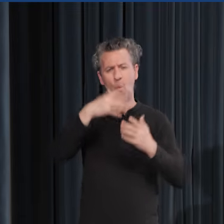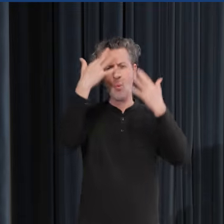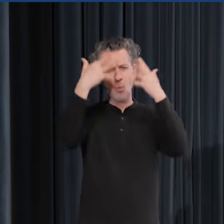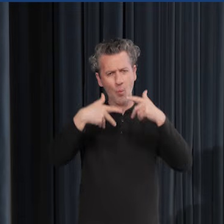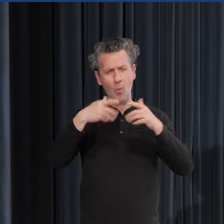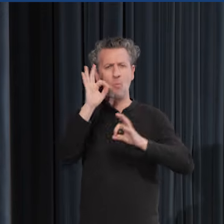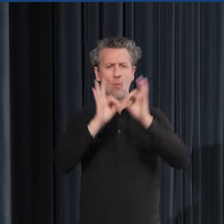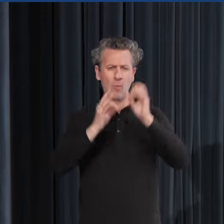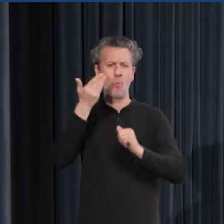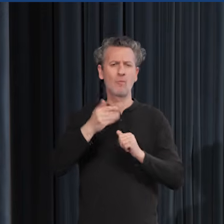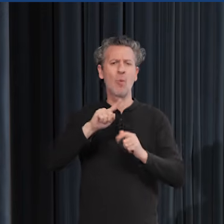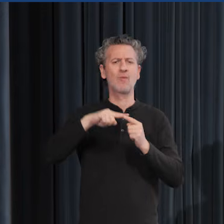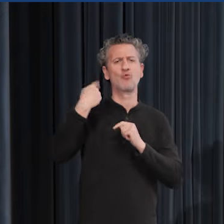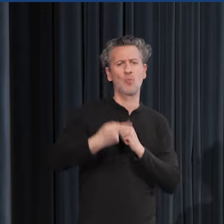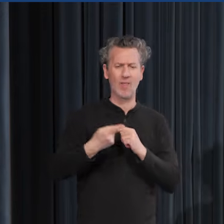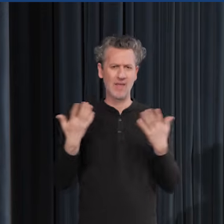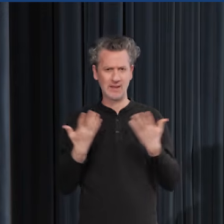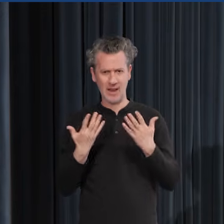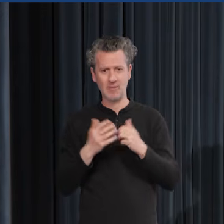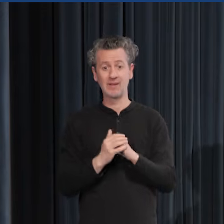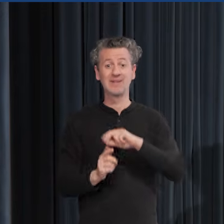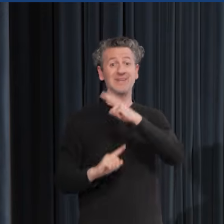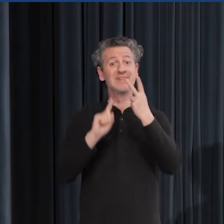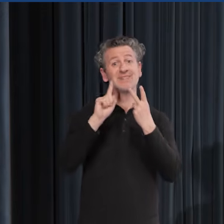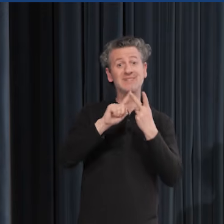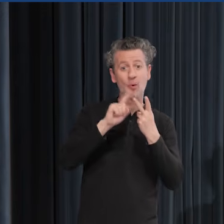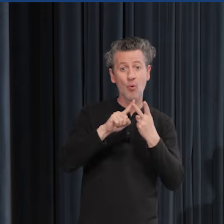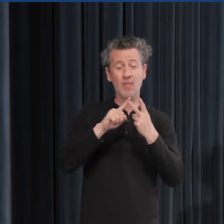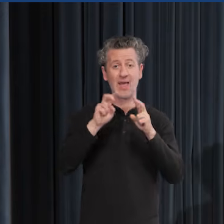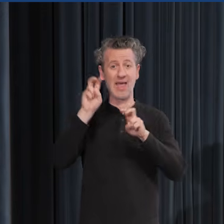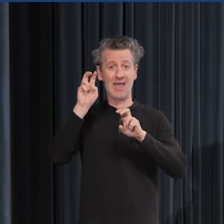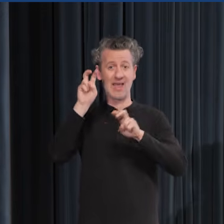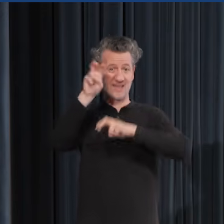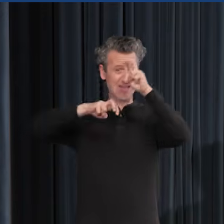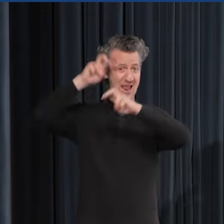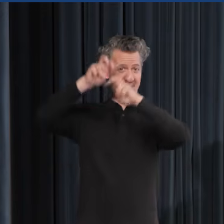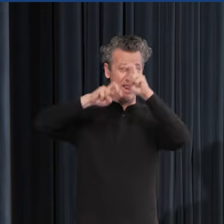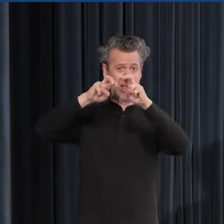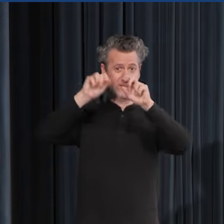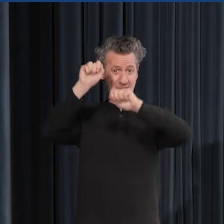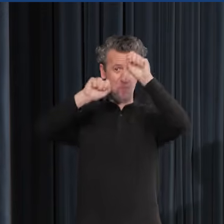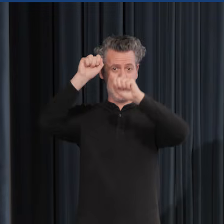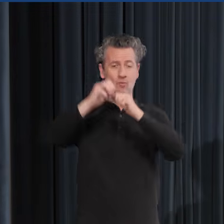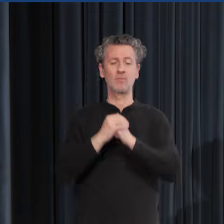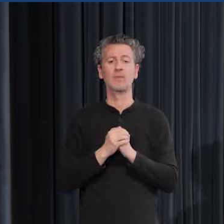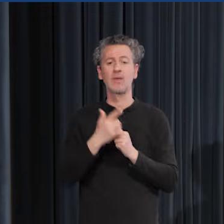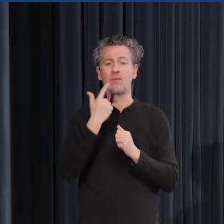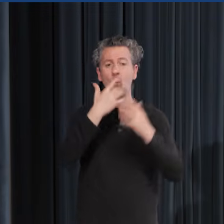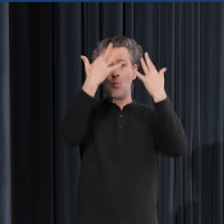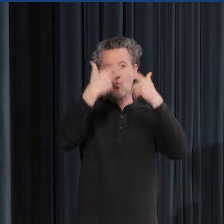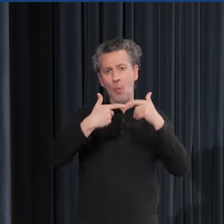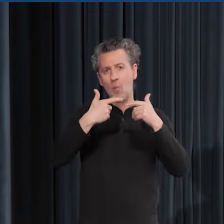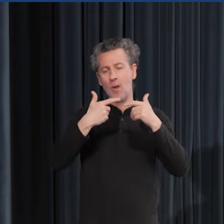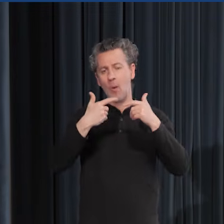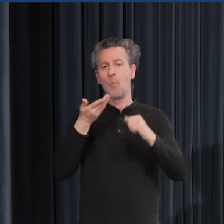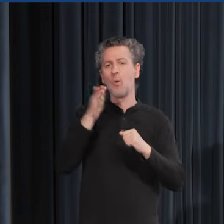con consecuencias graves. En segundo lugar, se encuentran las escaleras de mano, que si bien no tienen un número tan importante de accidentes con consecuencias mortales,